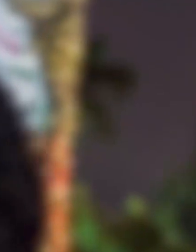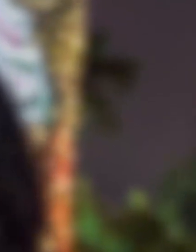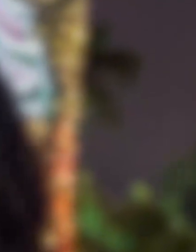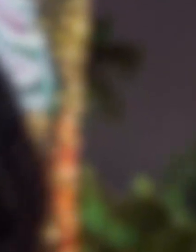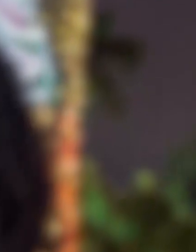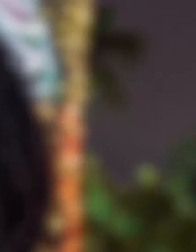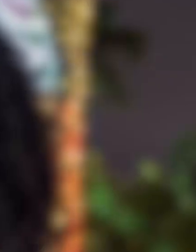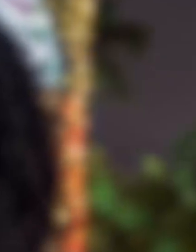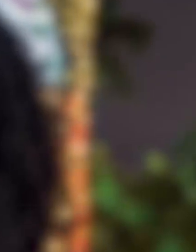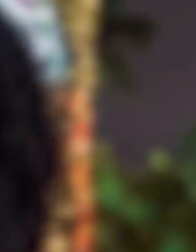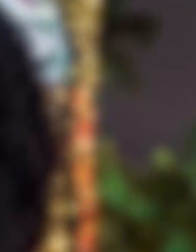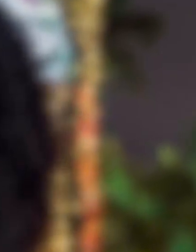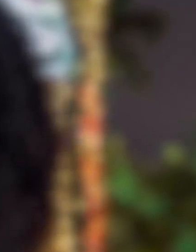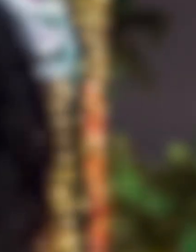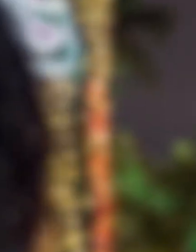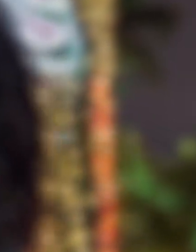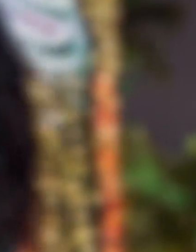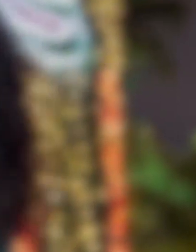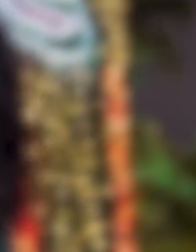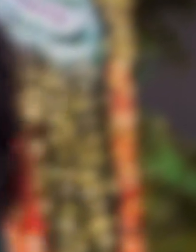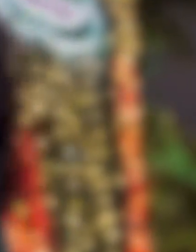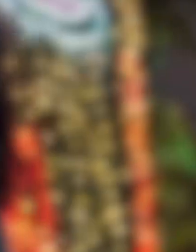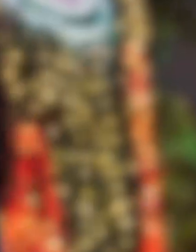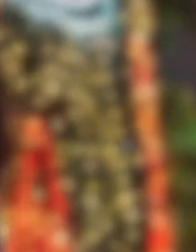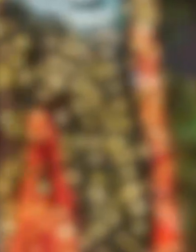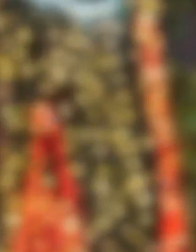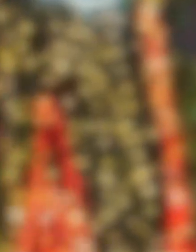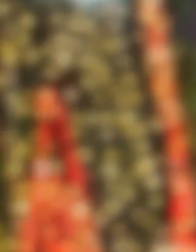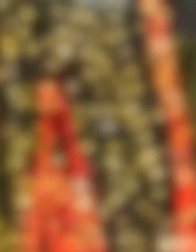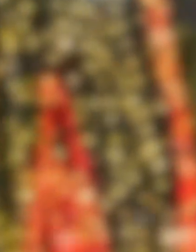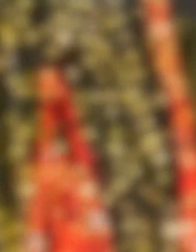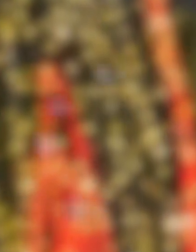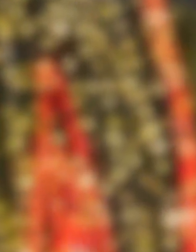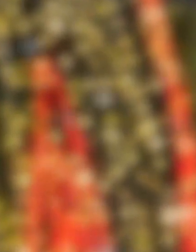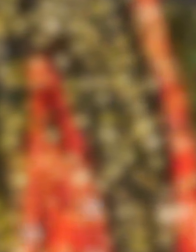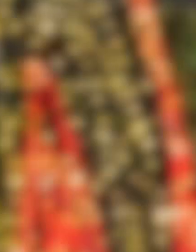En esta época decembrina, nuestras expresiones cambian.